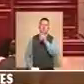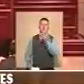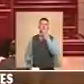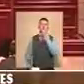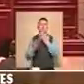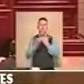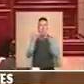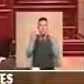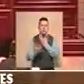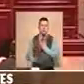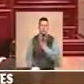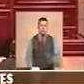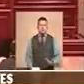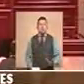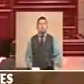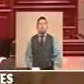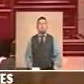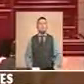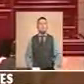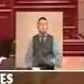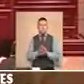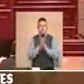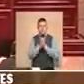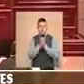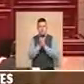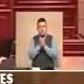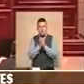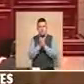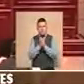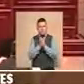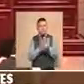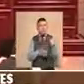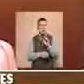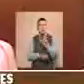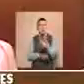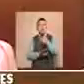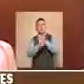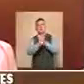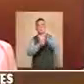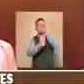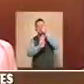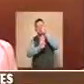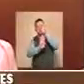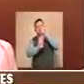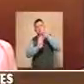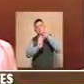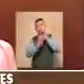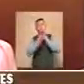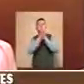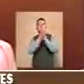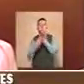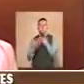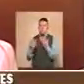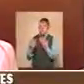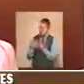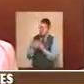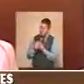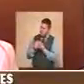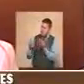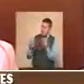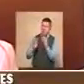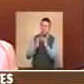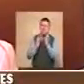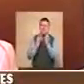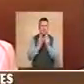Gracias, señor presidente. Un saludo muy especial para la mesa directiva, compañeros